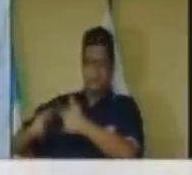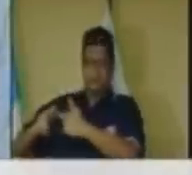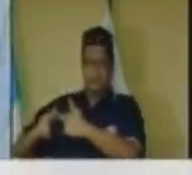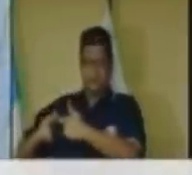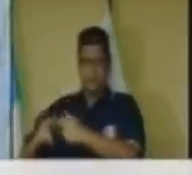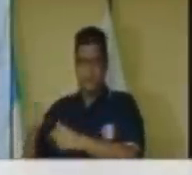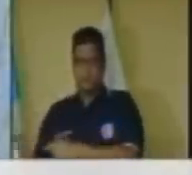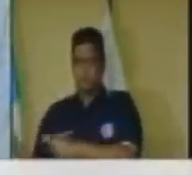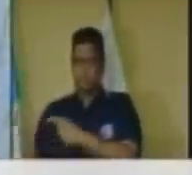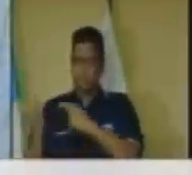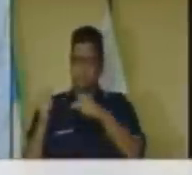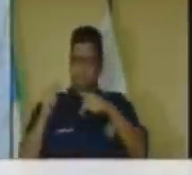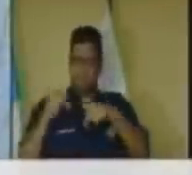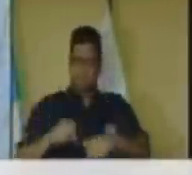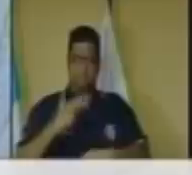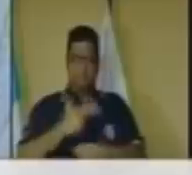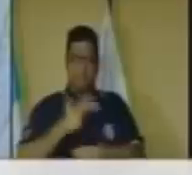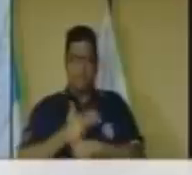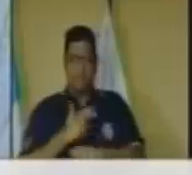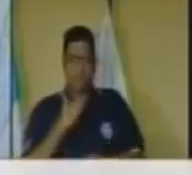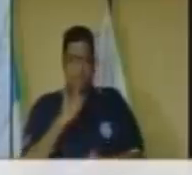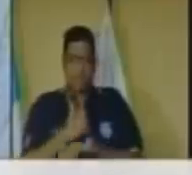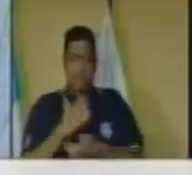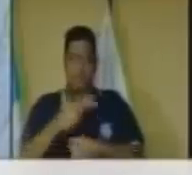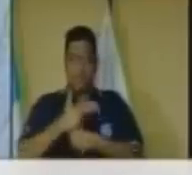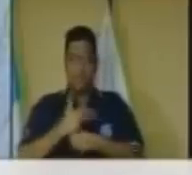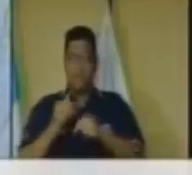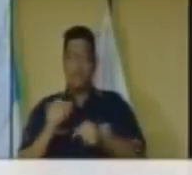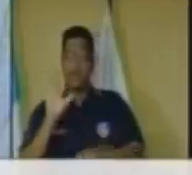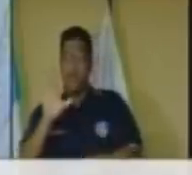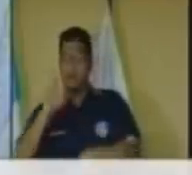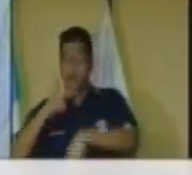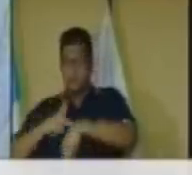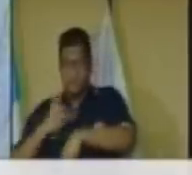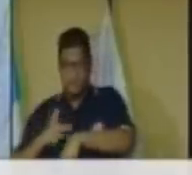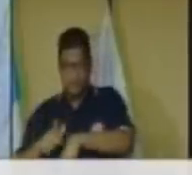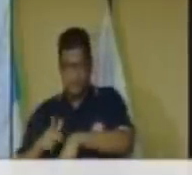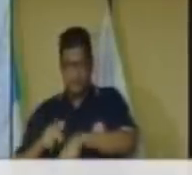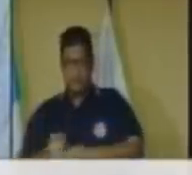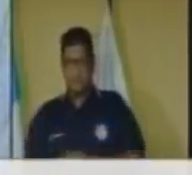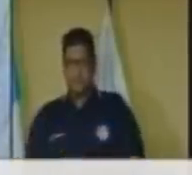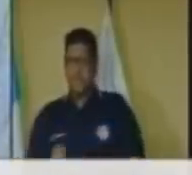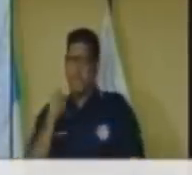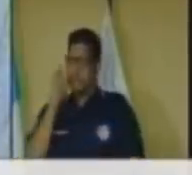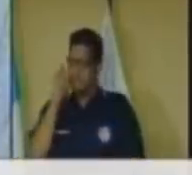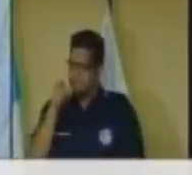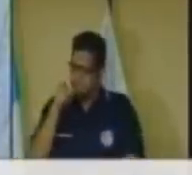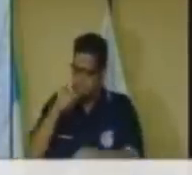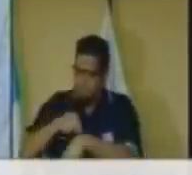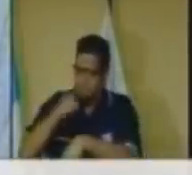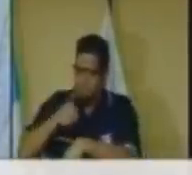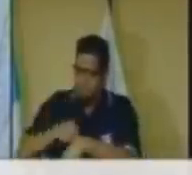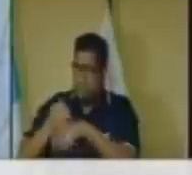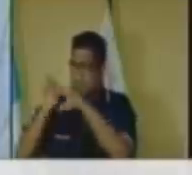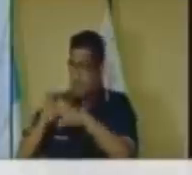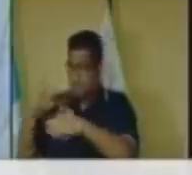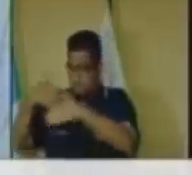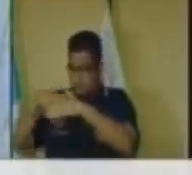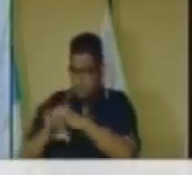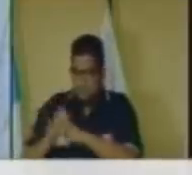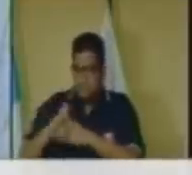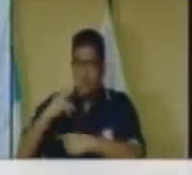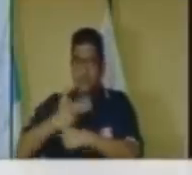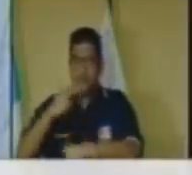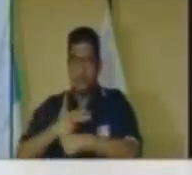a Guatemala, llegando a las 17 horas. En ese momento, cuando el paciente ingresa a Guatemala, no